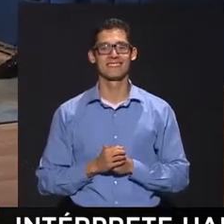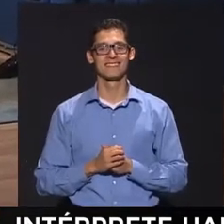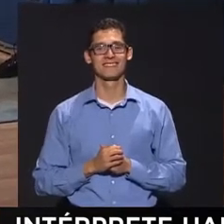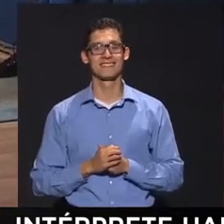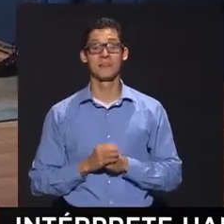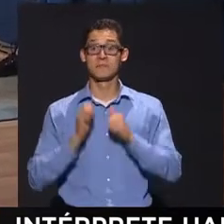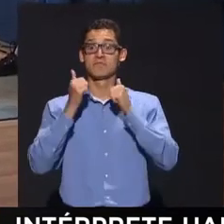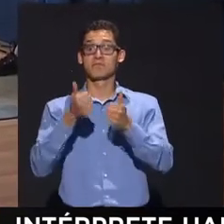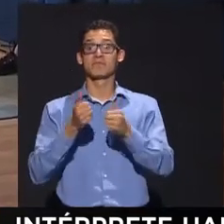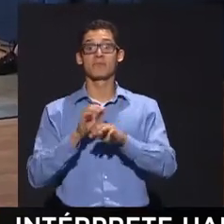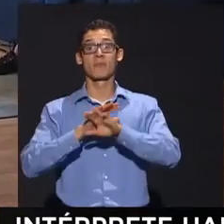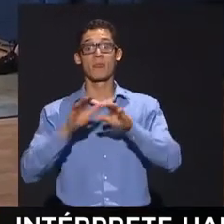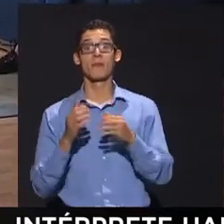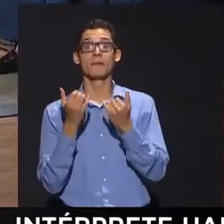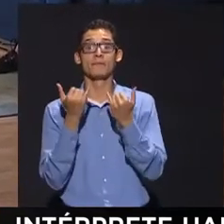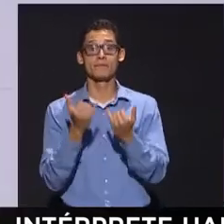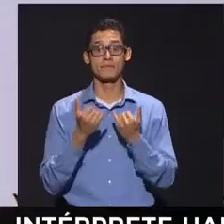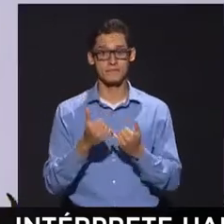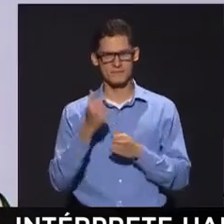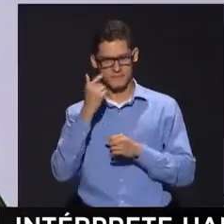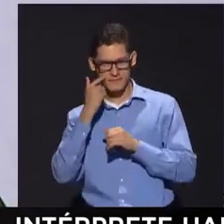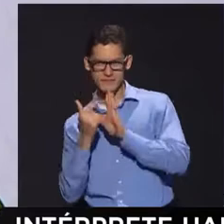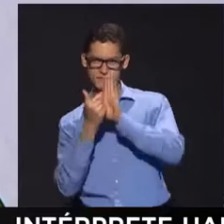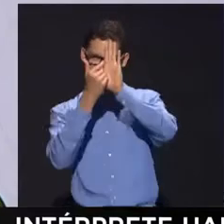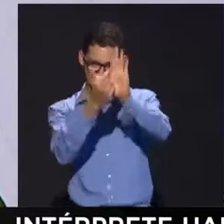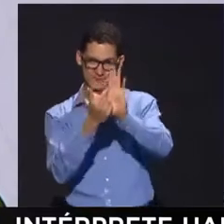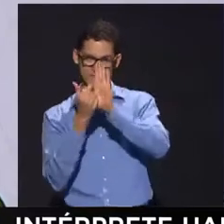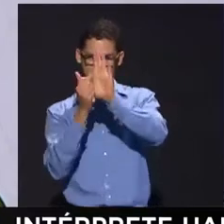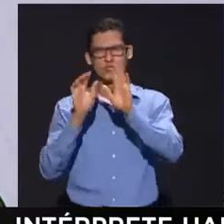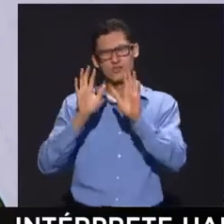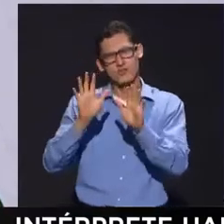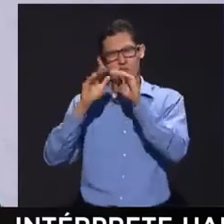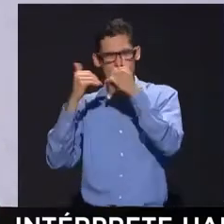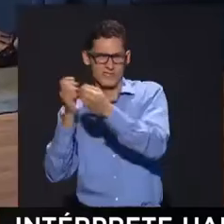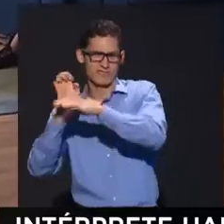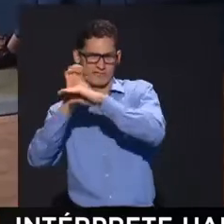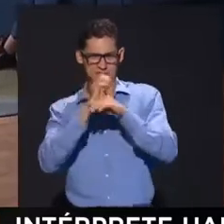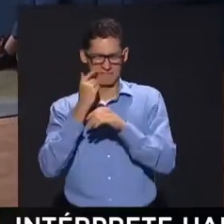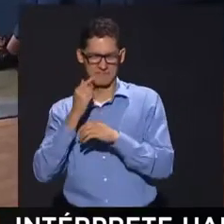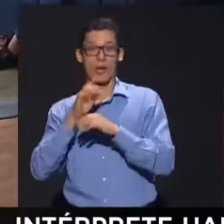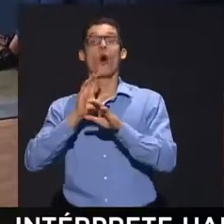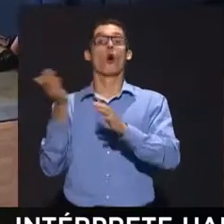Bueno, con esto nos vamos a unos mensajes institucionales y ya regresamos al programa En Casa Aprendemos.